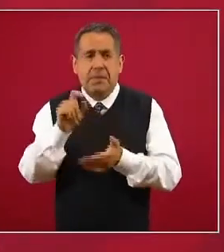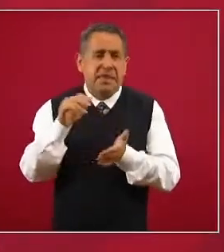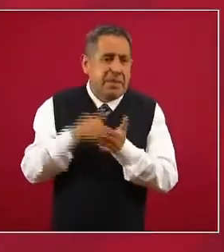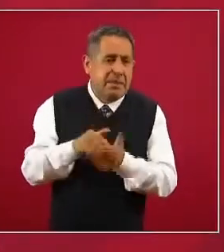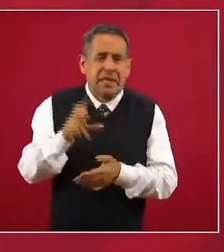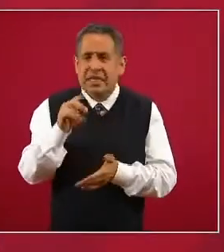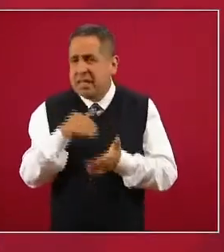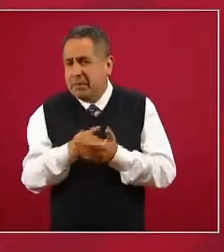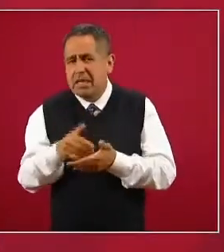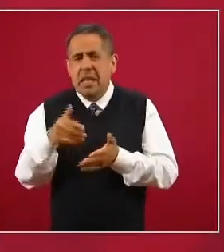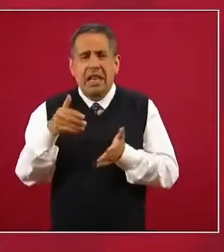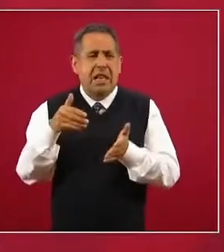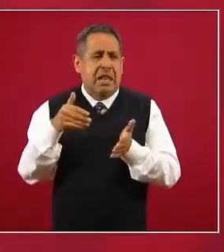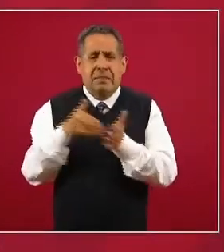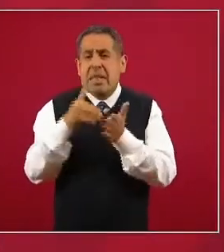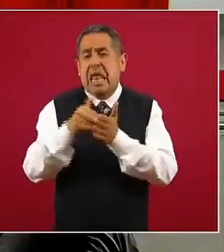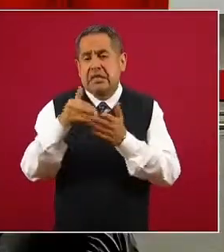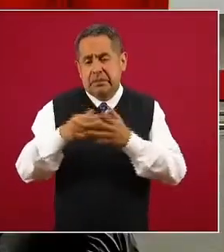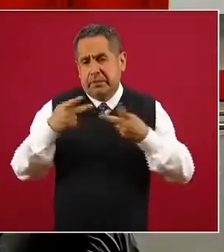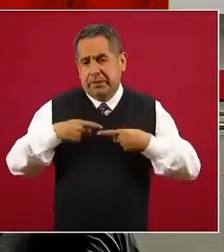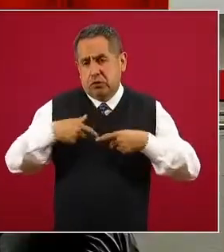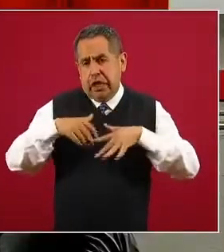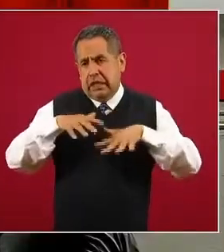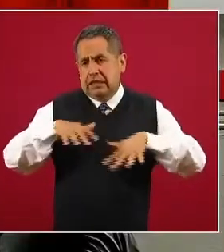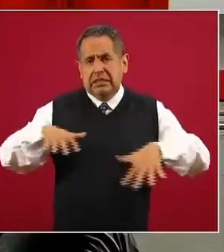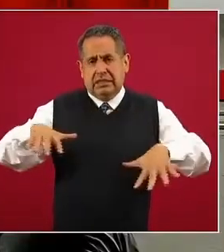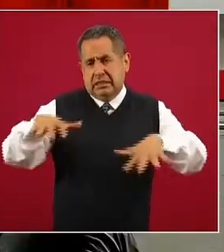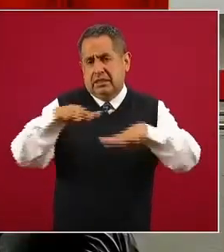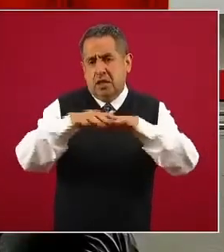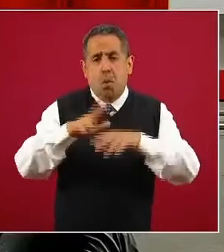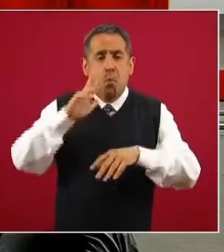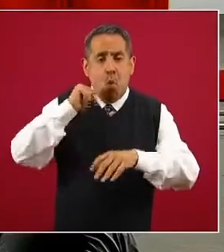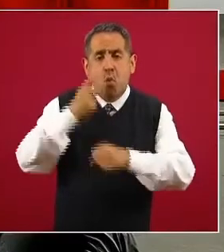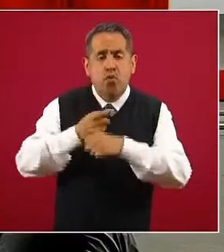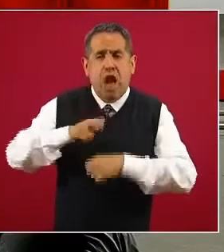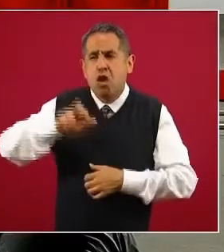20,000, 30,000 o más sujetos voluntarios